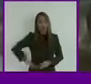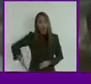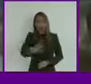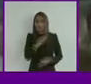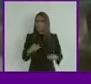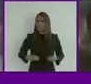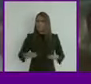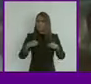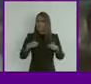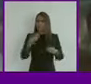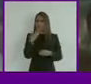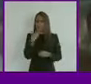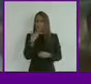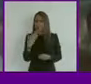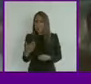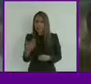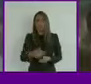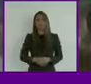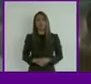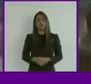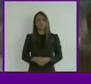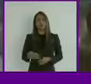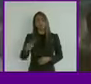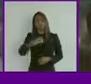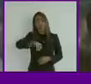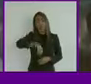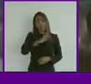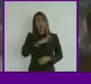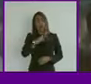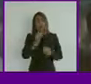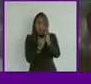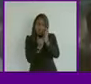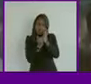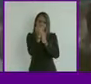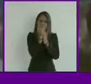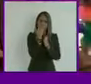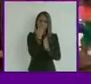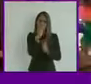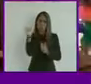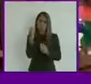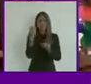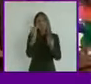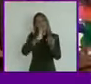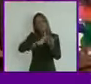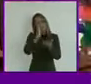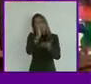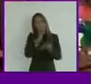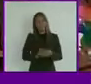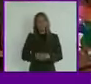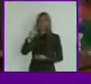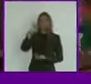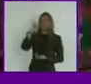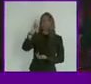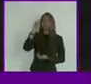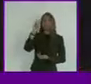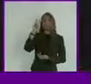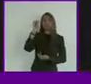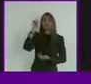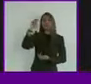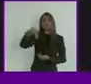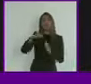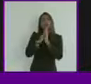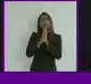tengan muchas viabilidades para su desarrollo. Muchísimas gracias. Excelente, Irvin. Y un gran saludo, por favor, al Instituto